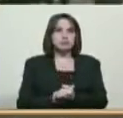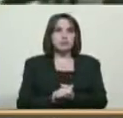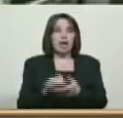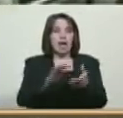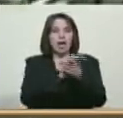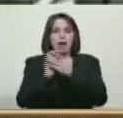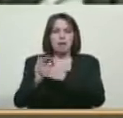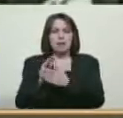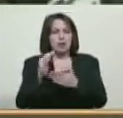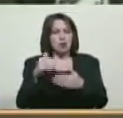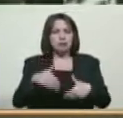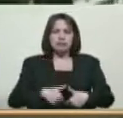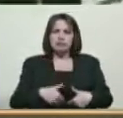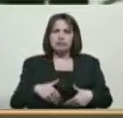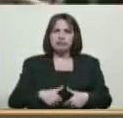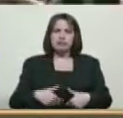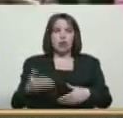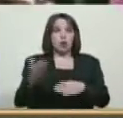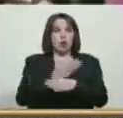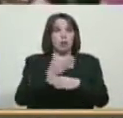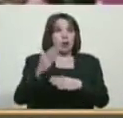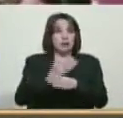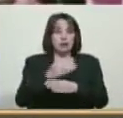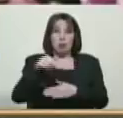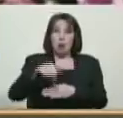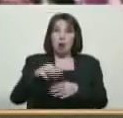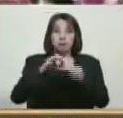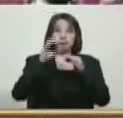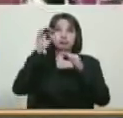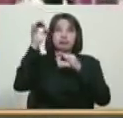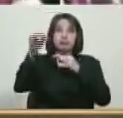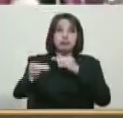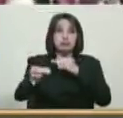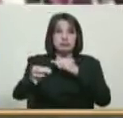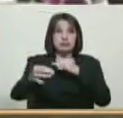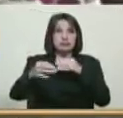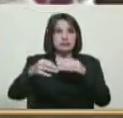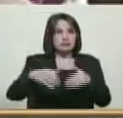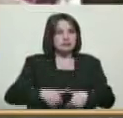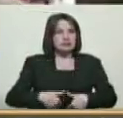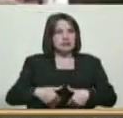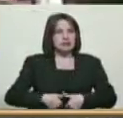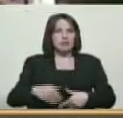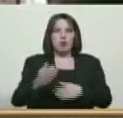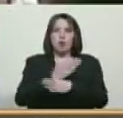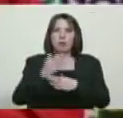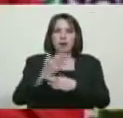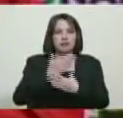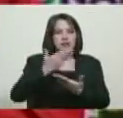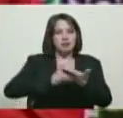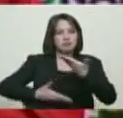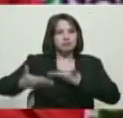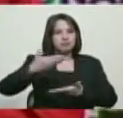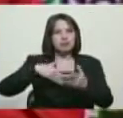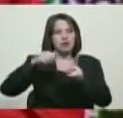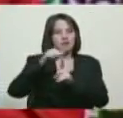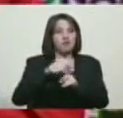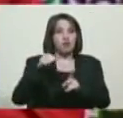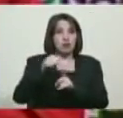compartidas y que aún desde lejos seguimos compartiendo. Y